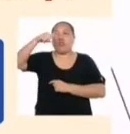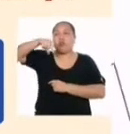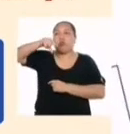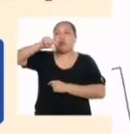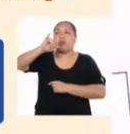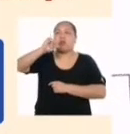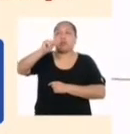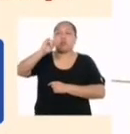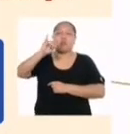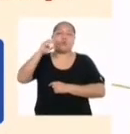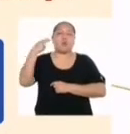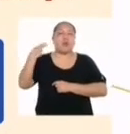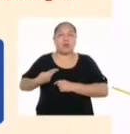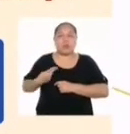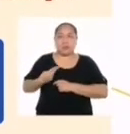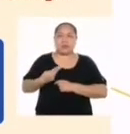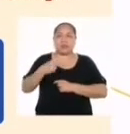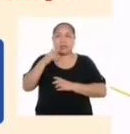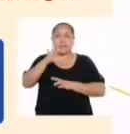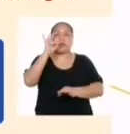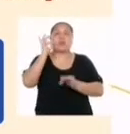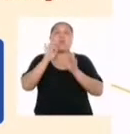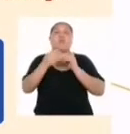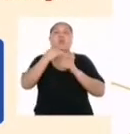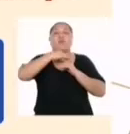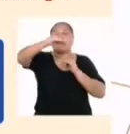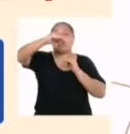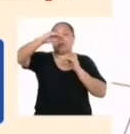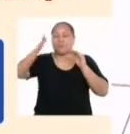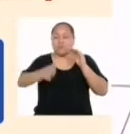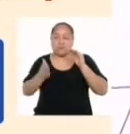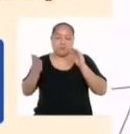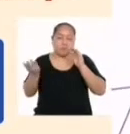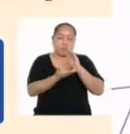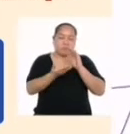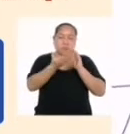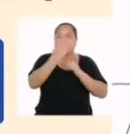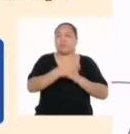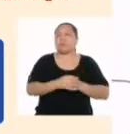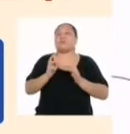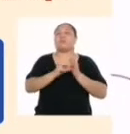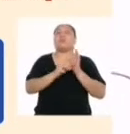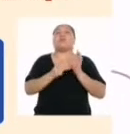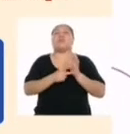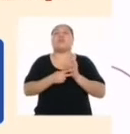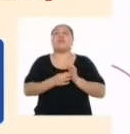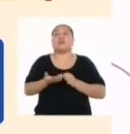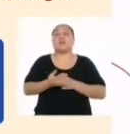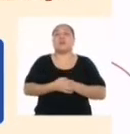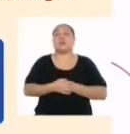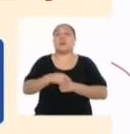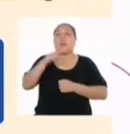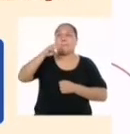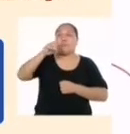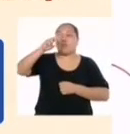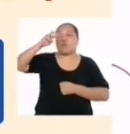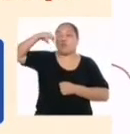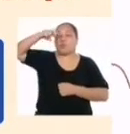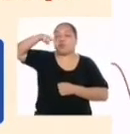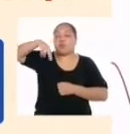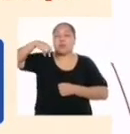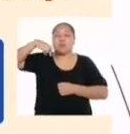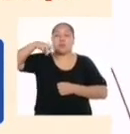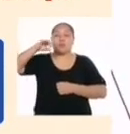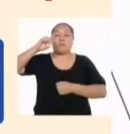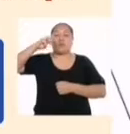longitud h que logren las placas al estar superpuestas. Es decir, el volumen del prisma